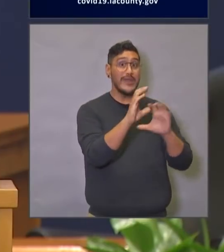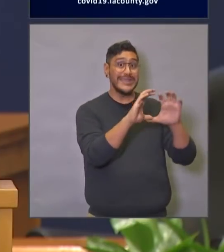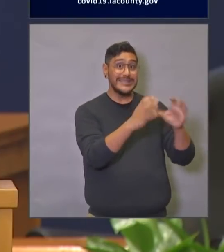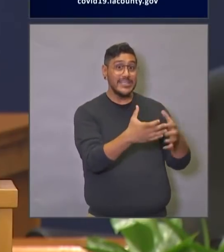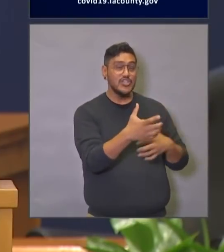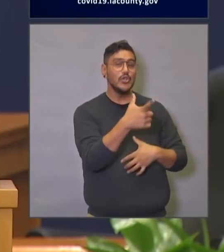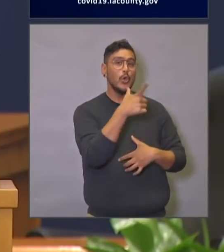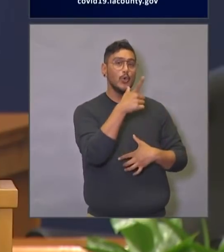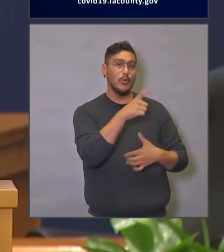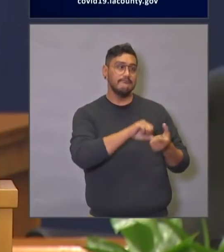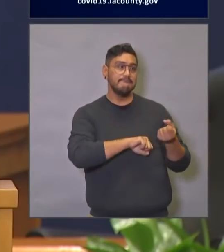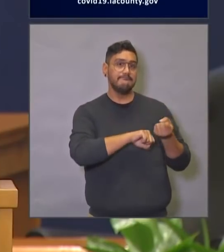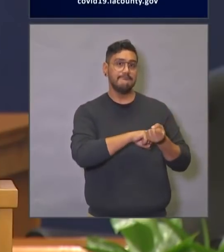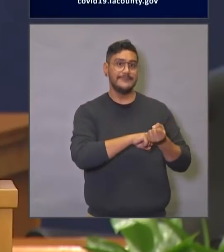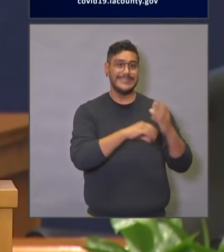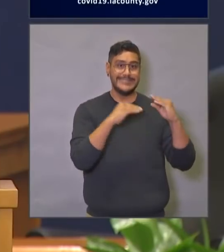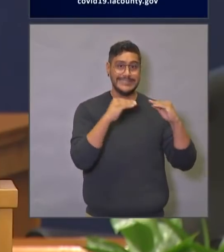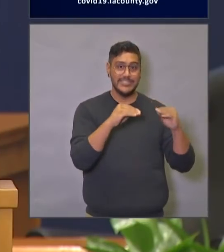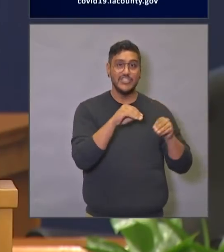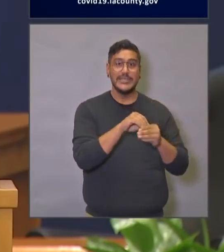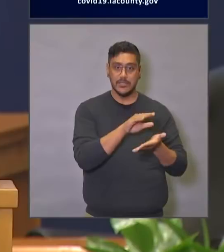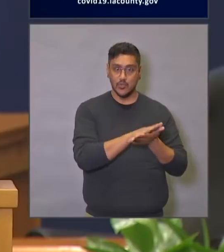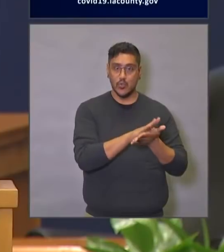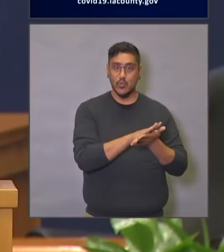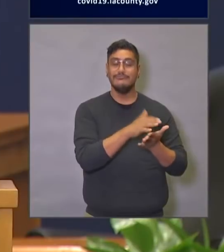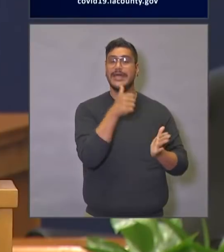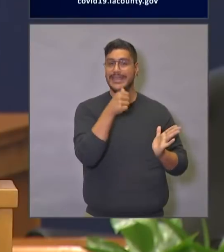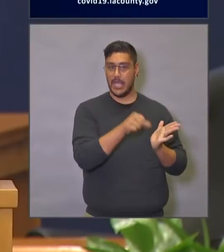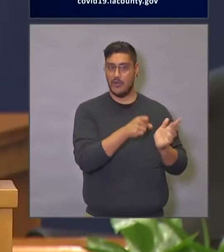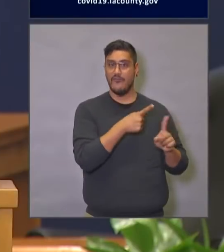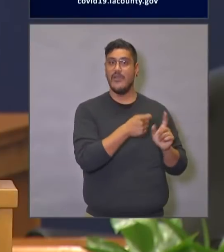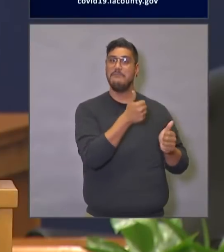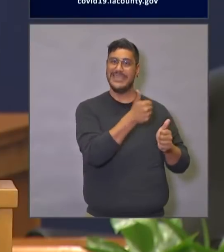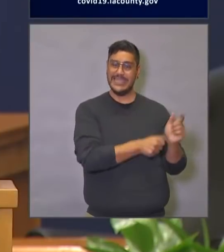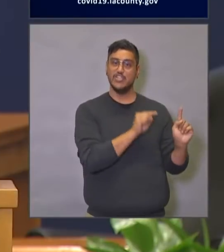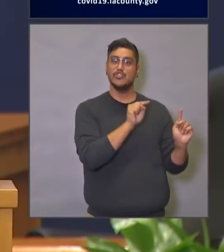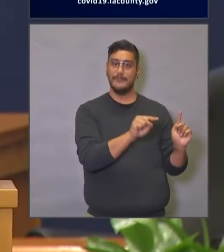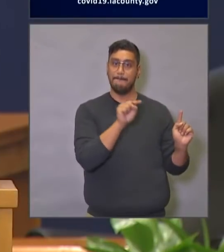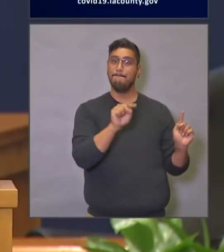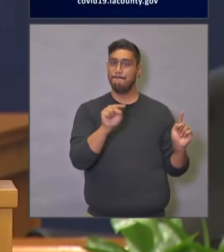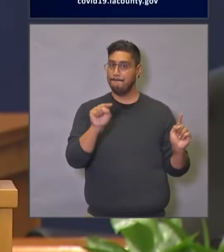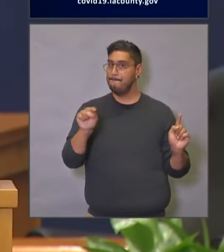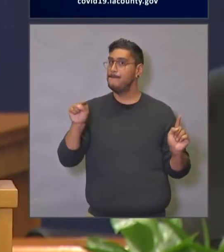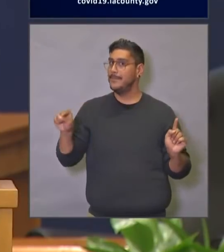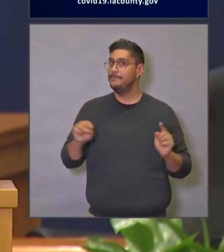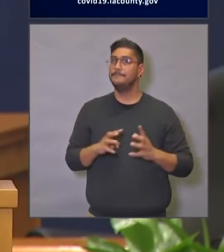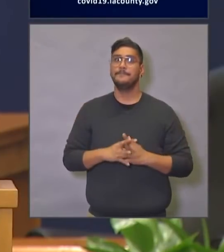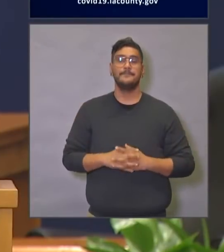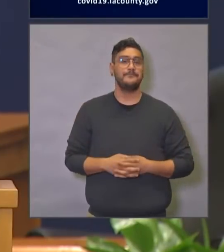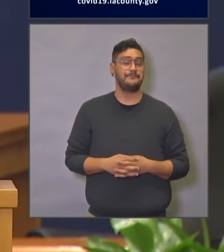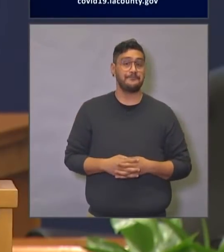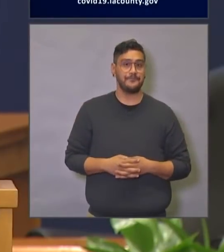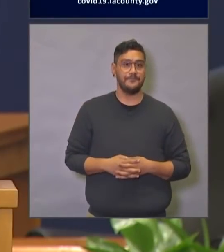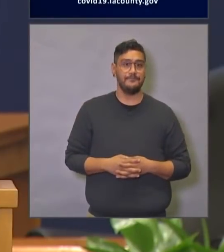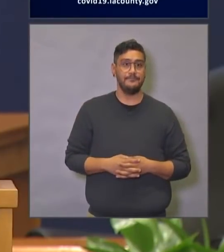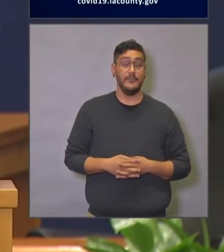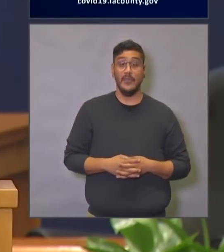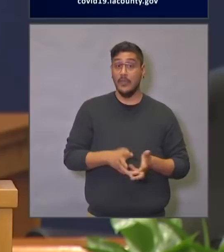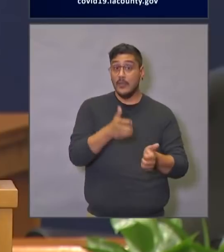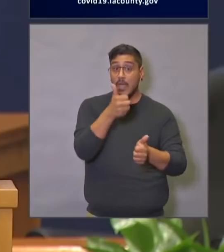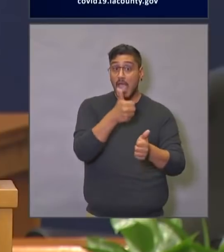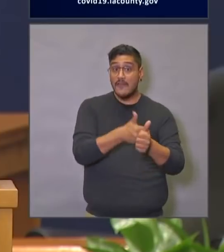enseñanza y el aprendizaje en las escuelas. También necesitaremos que cada escuela que vuelva a